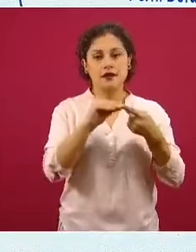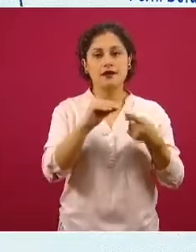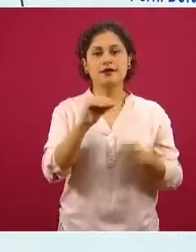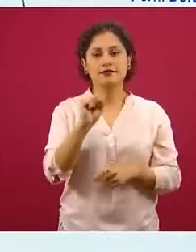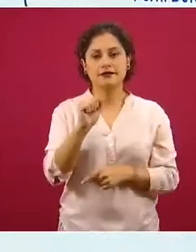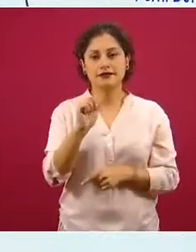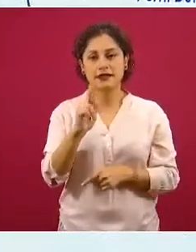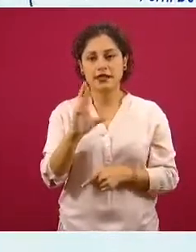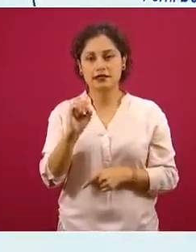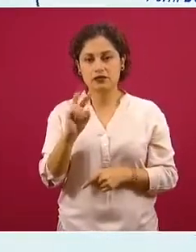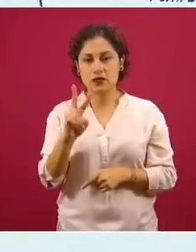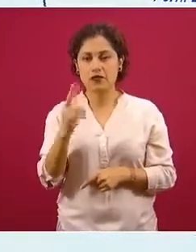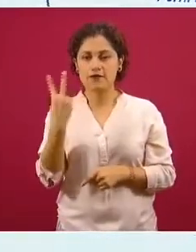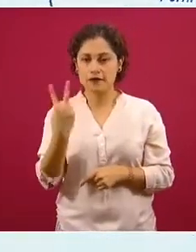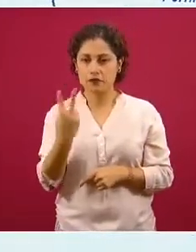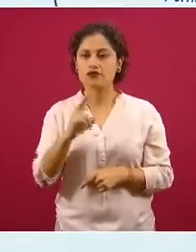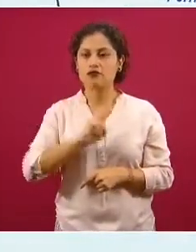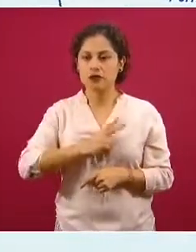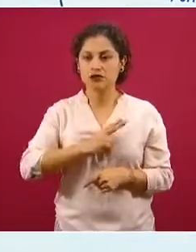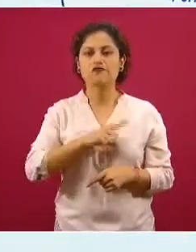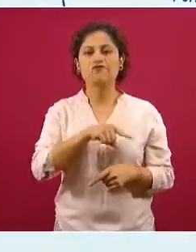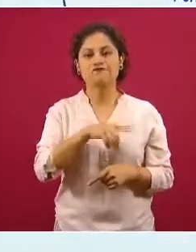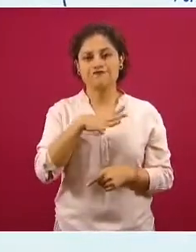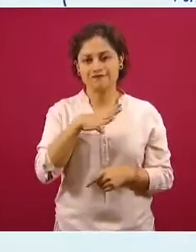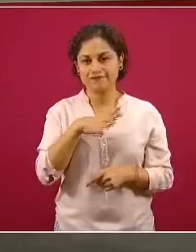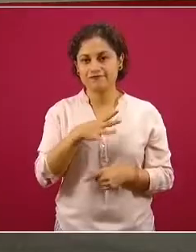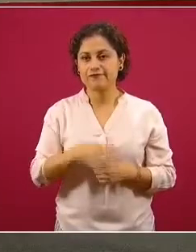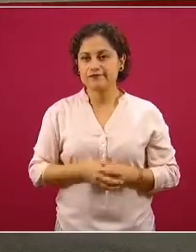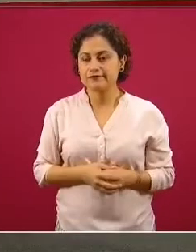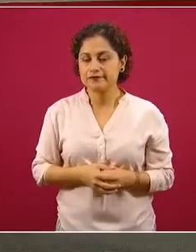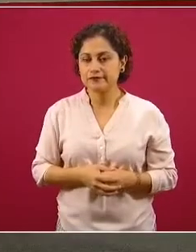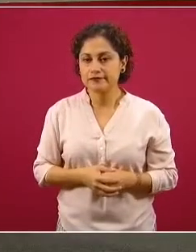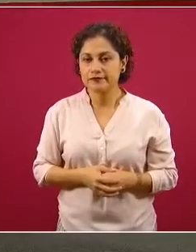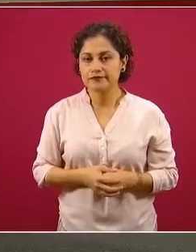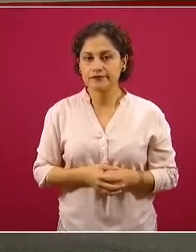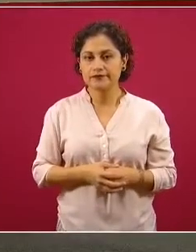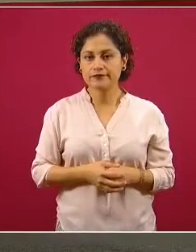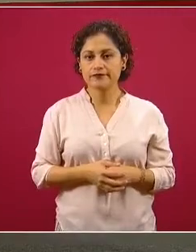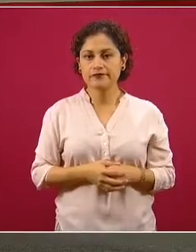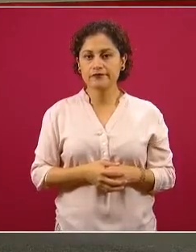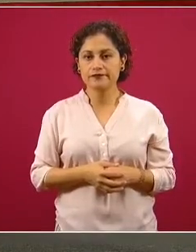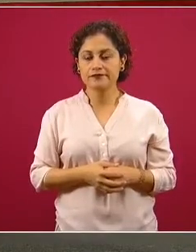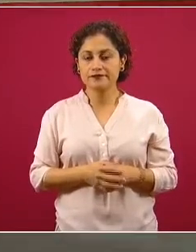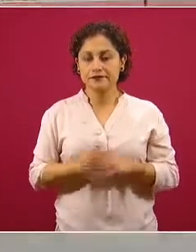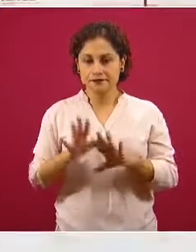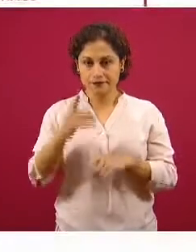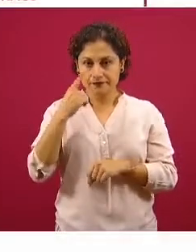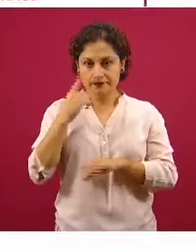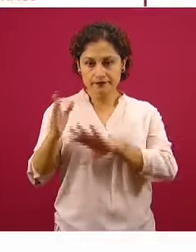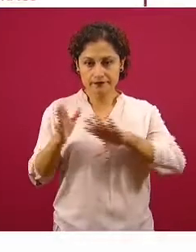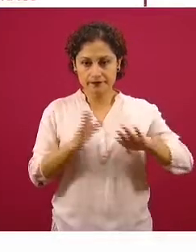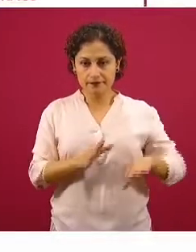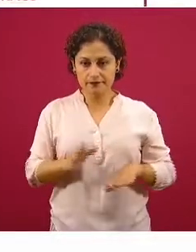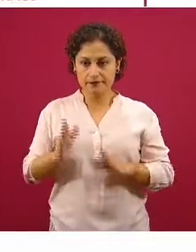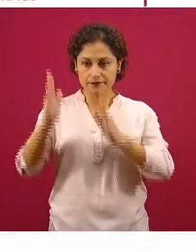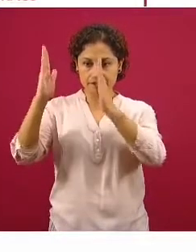SARS-CoV-2. Retomo aquí. Uno de los componentes es el modelo Centinela. Ahora, Esto